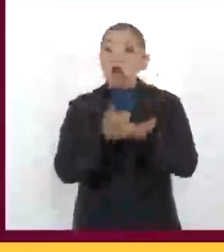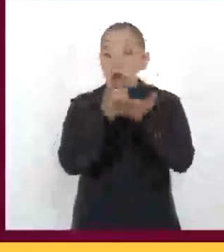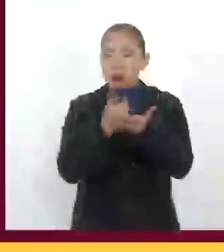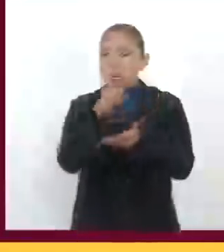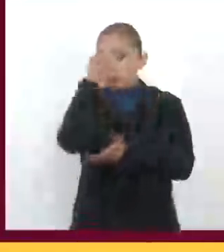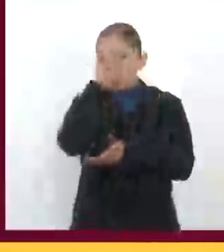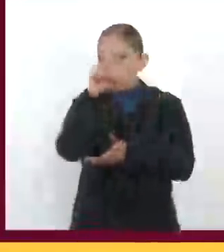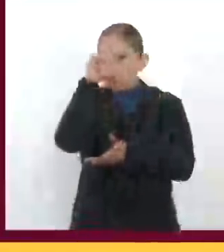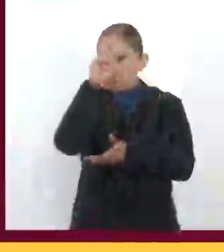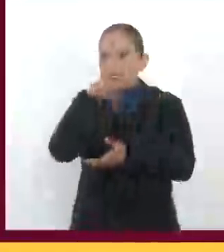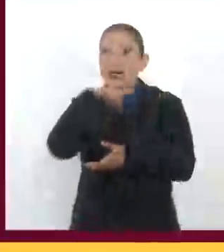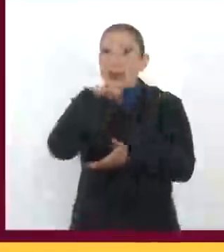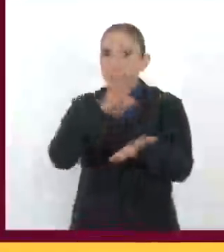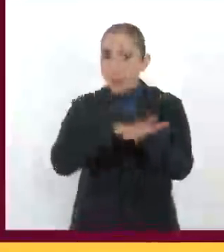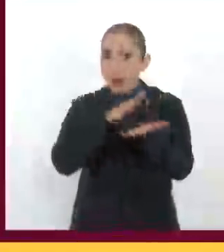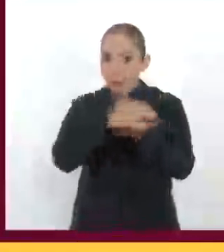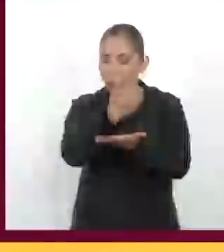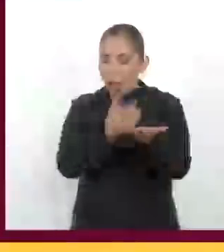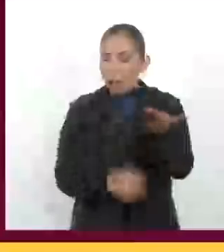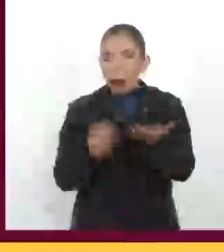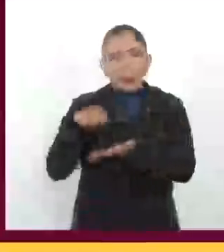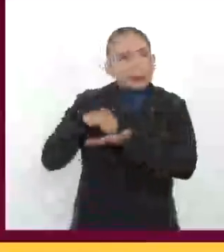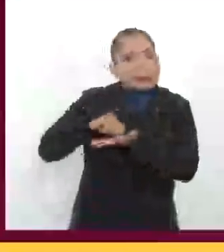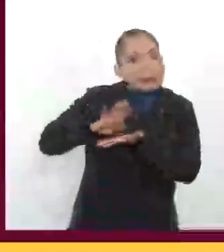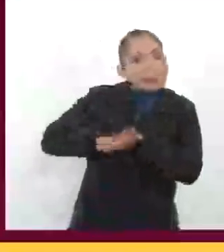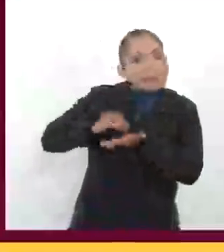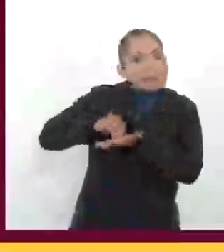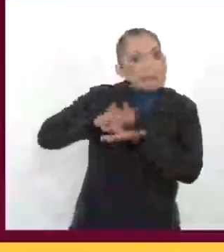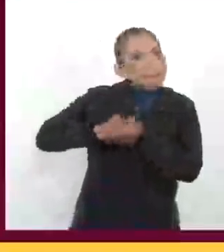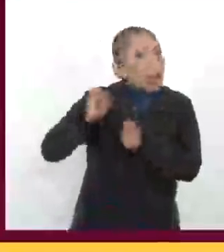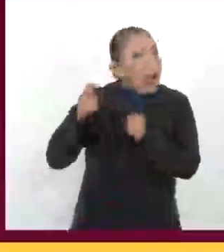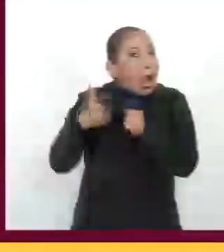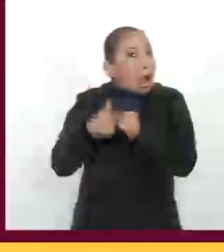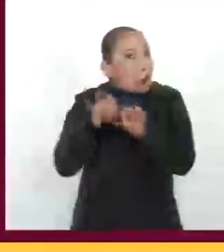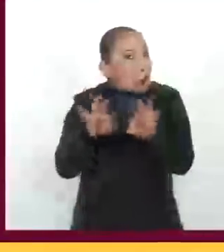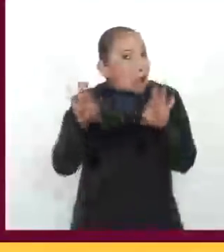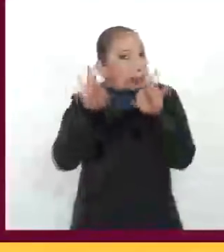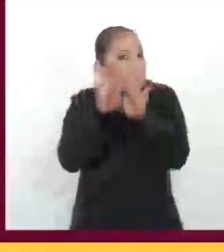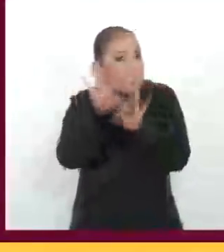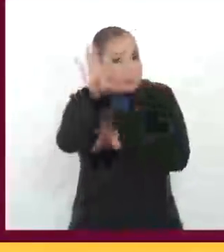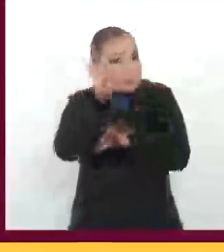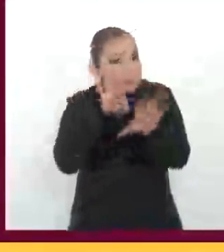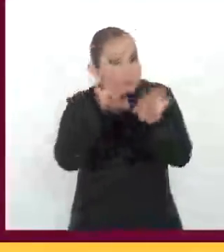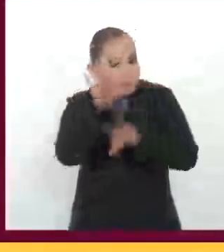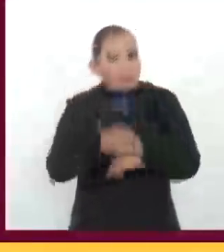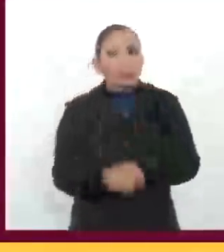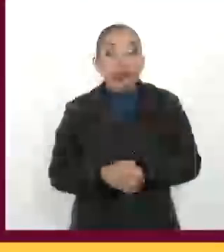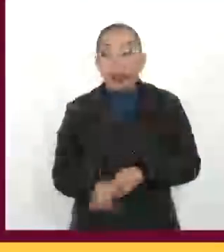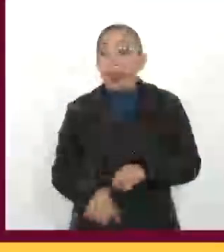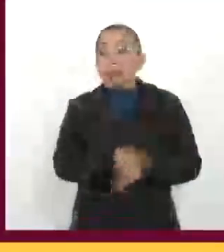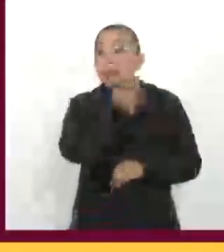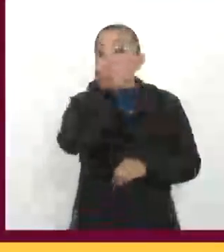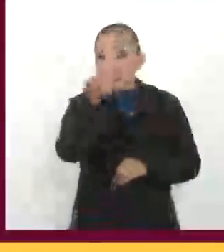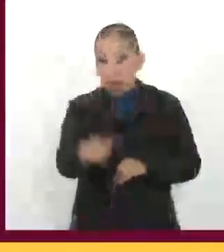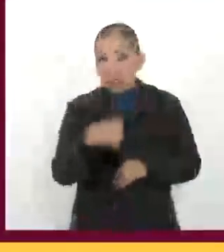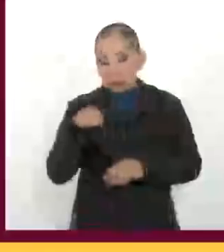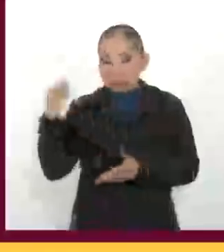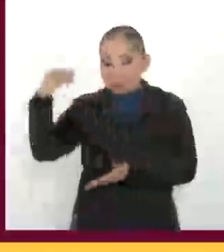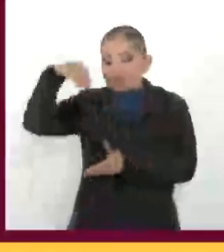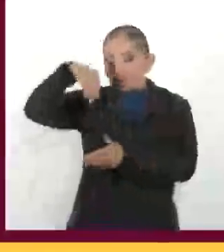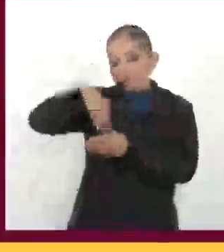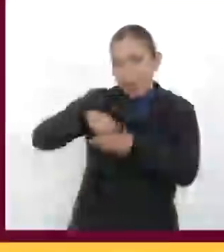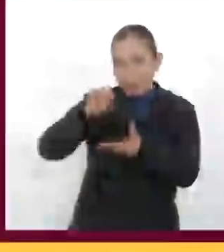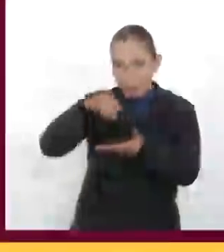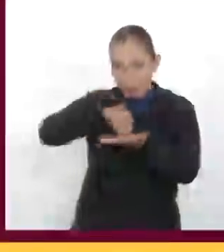personal. Les recomendamos tener lápiz y papel para que realicen las anotaciones que consideren más importantes.